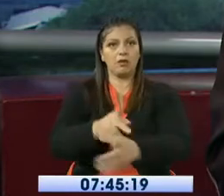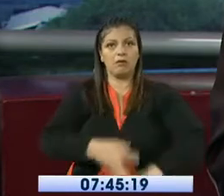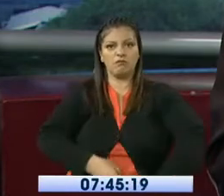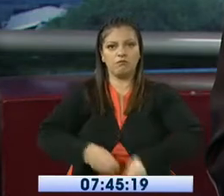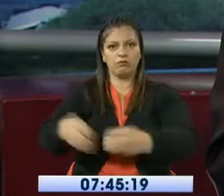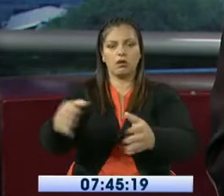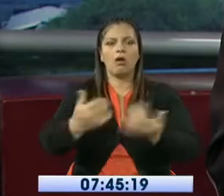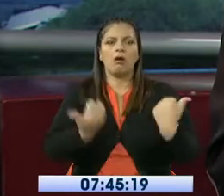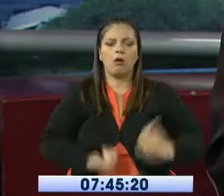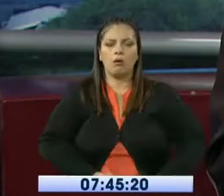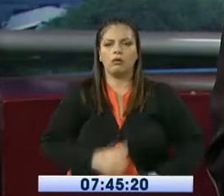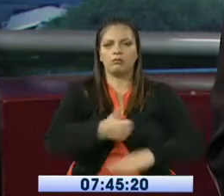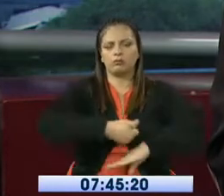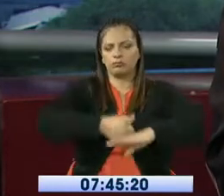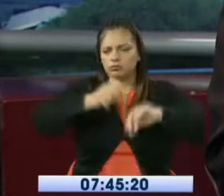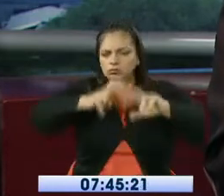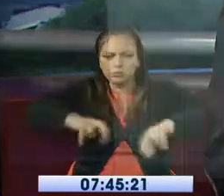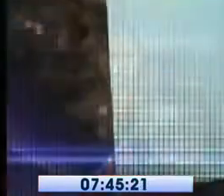tema.